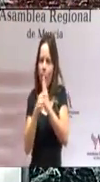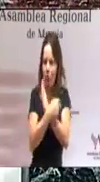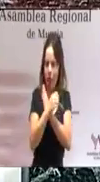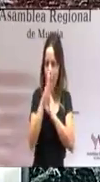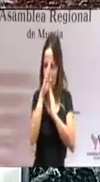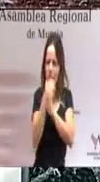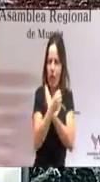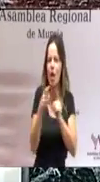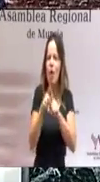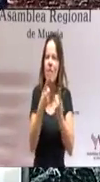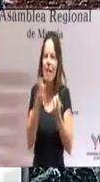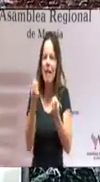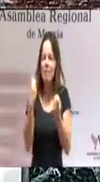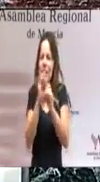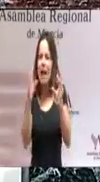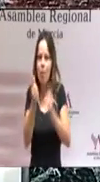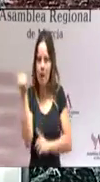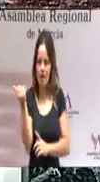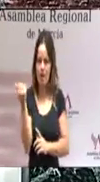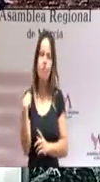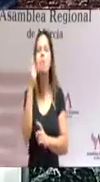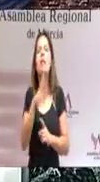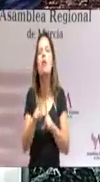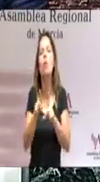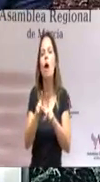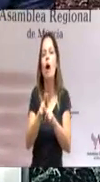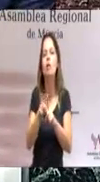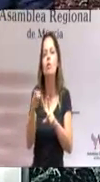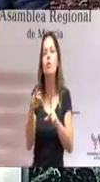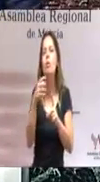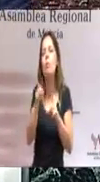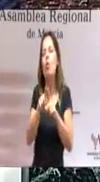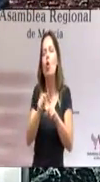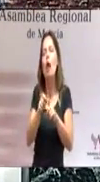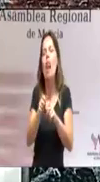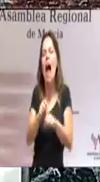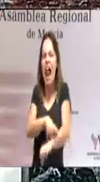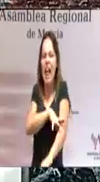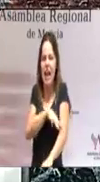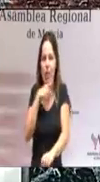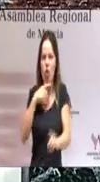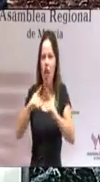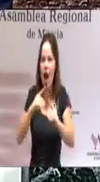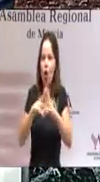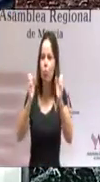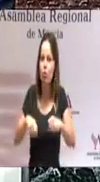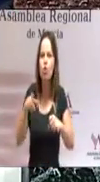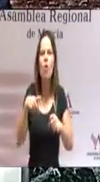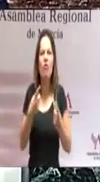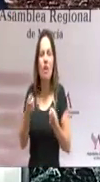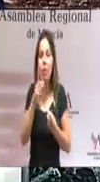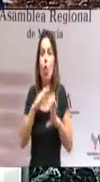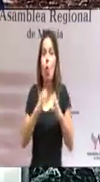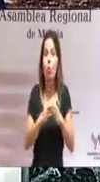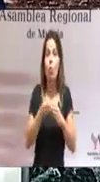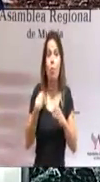mano no termina de tenderla. Parece como tiene cierta alergia al diálogo y al consenso con un grupo al